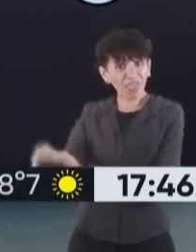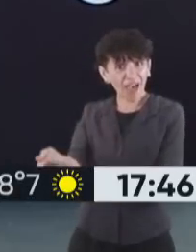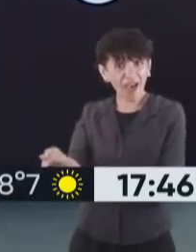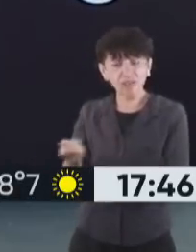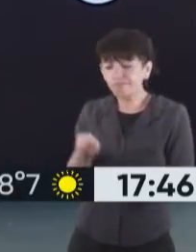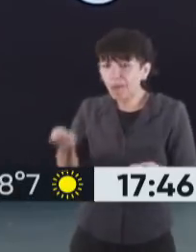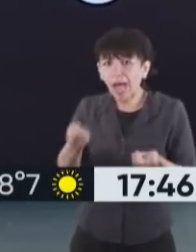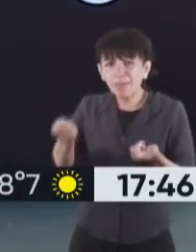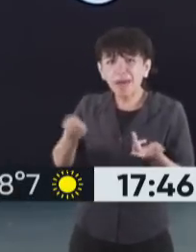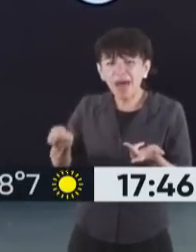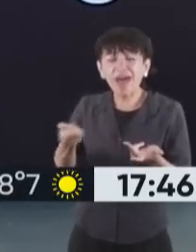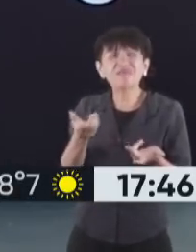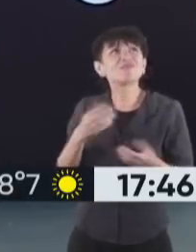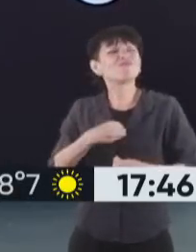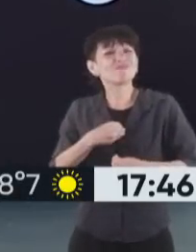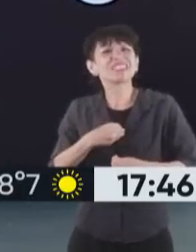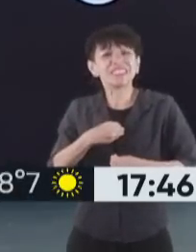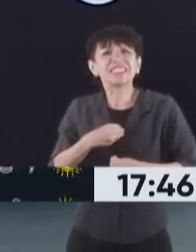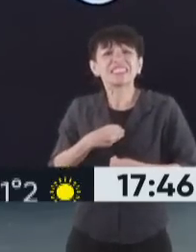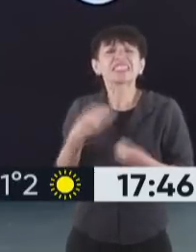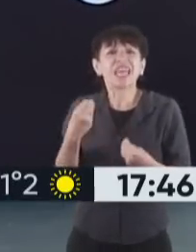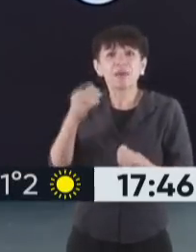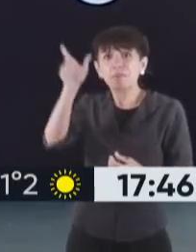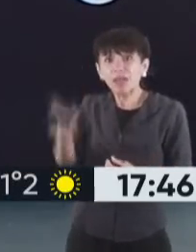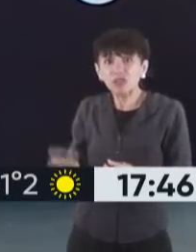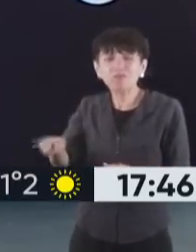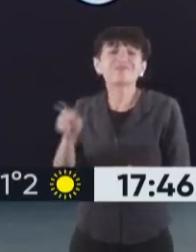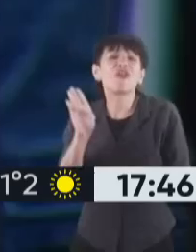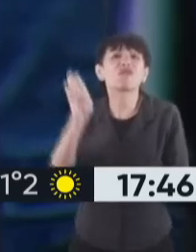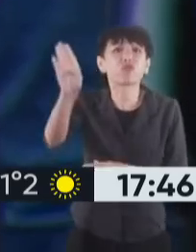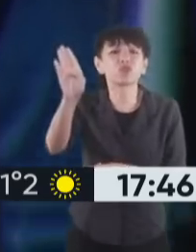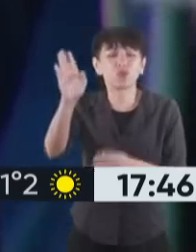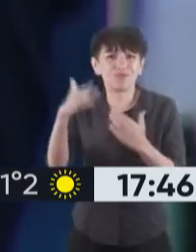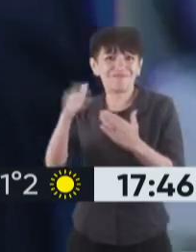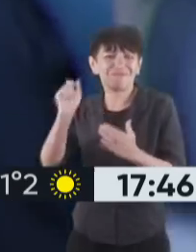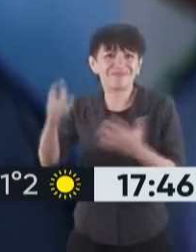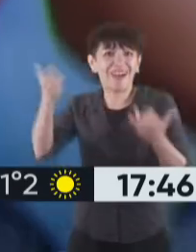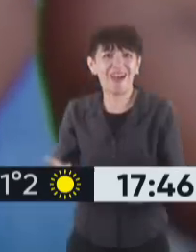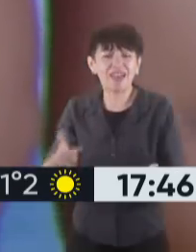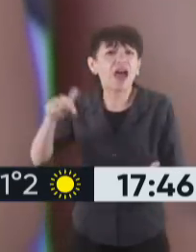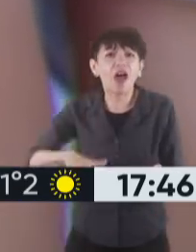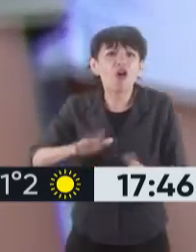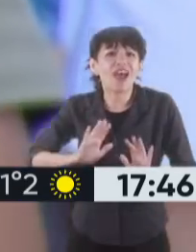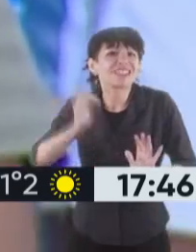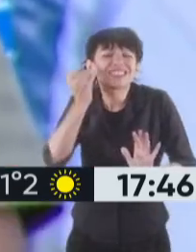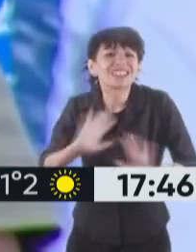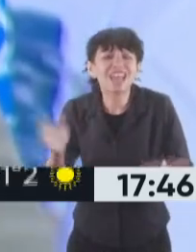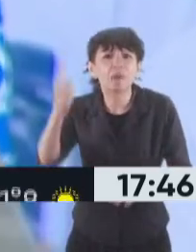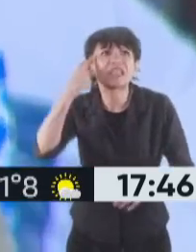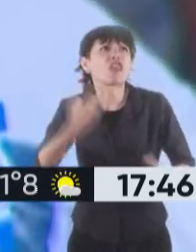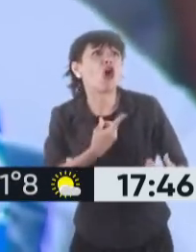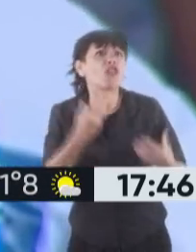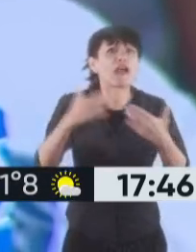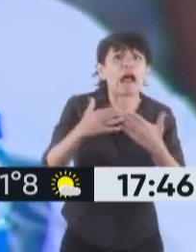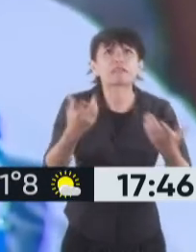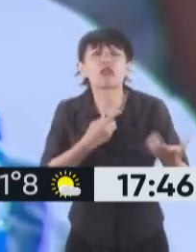está garantizando un futuro, que está logrando que alguien pueda pensar un futuro. Ahora no hay más que pensar dónde vivo, ya saben dónde viven, ya